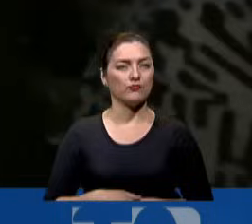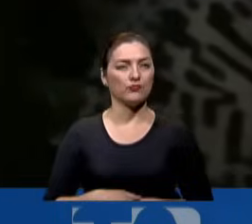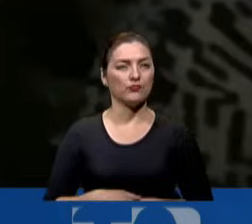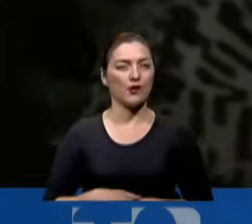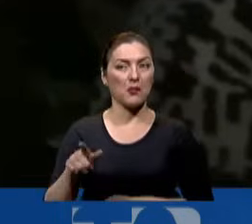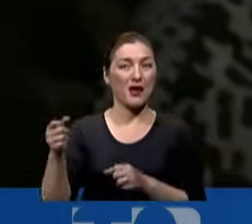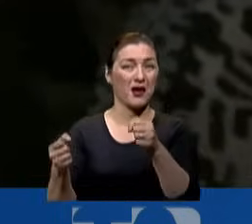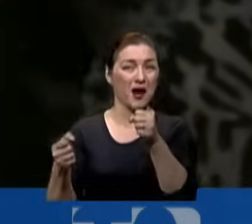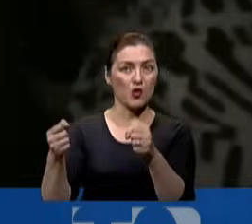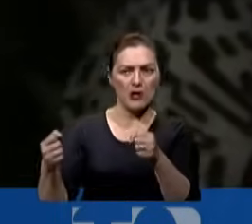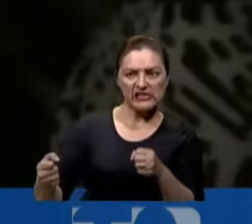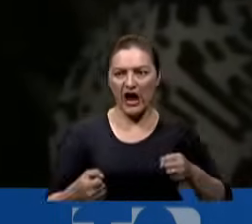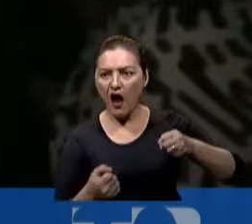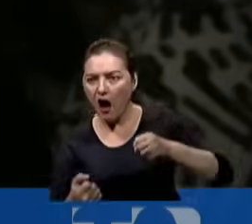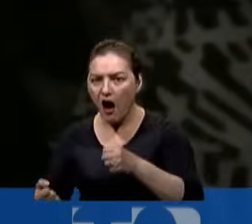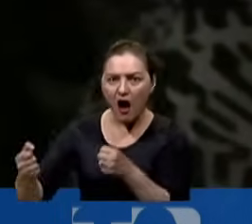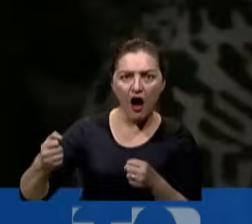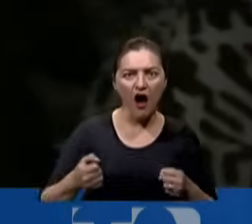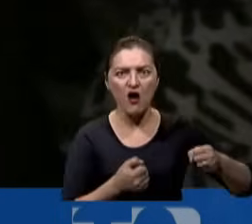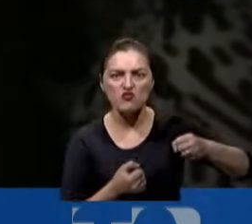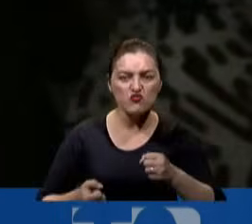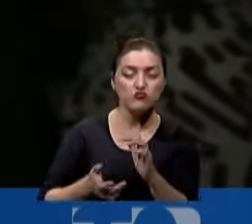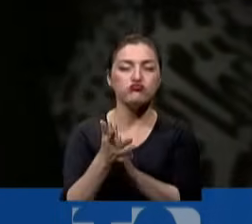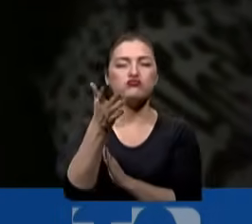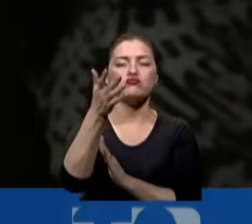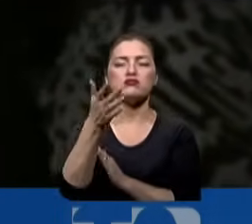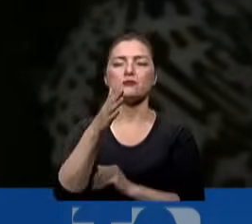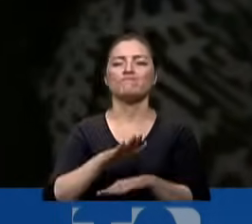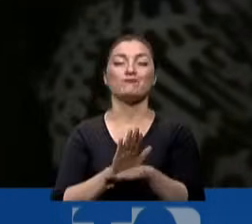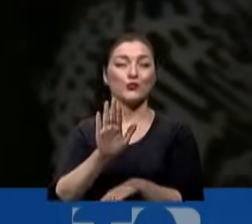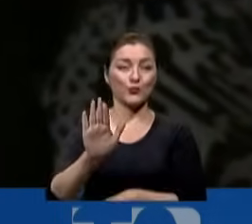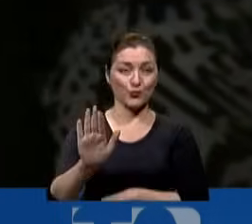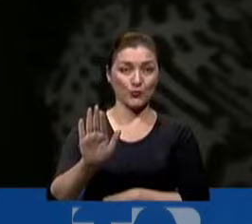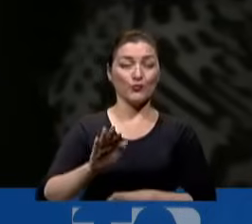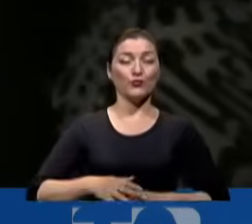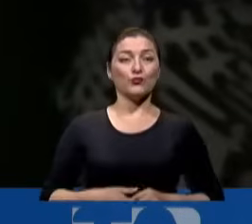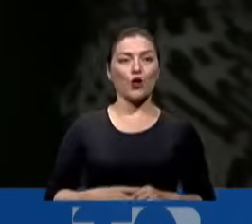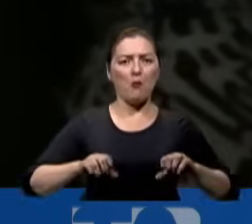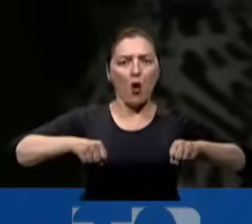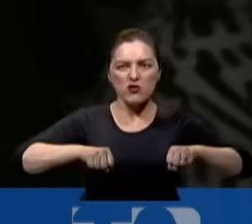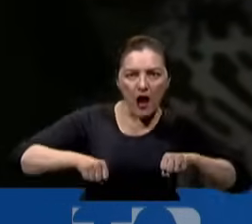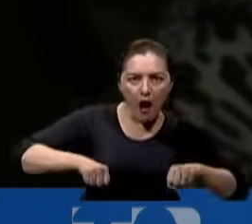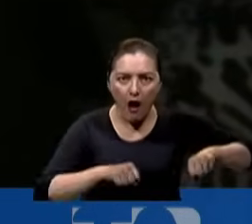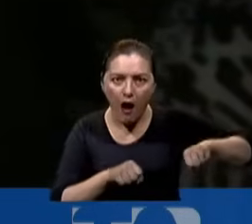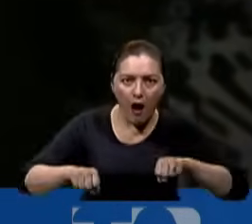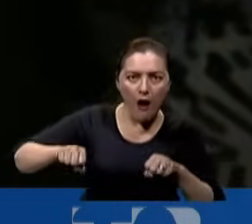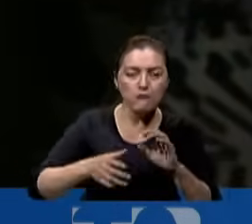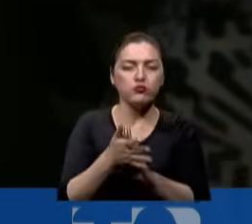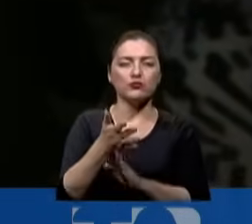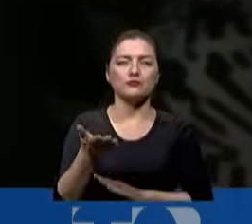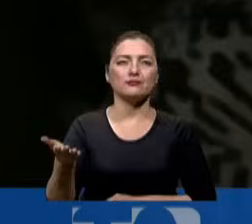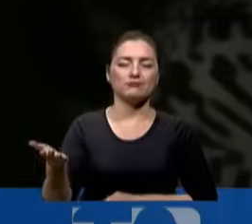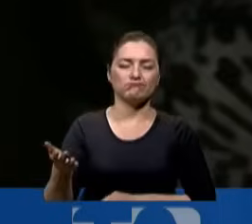Los carros bajan a toda velocidad y por ende vienen también en las motos, a veces.